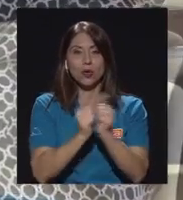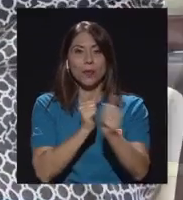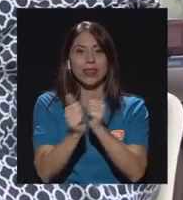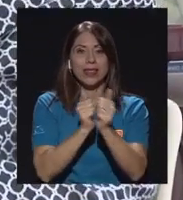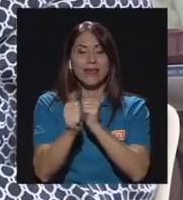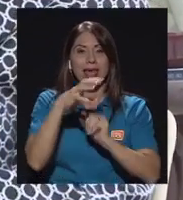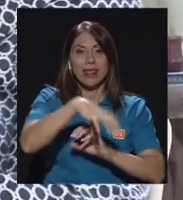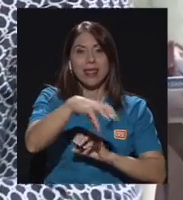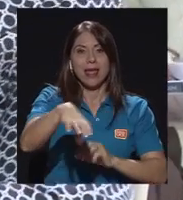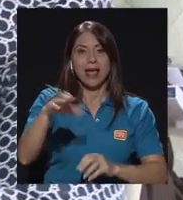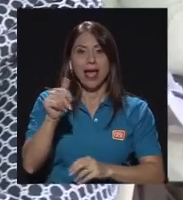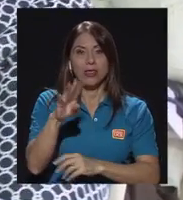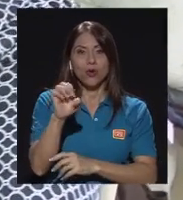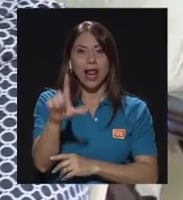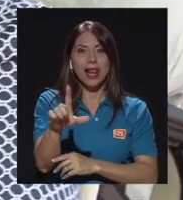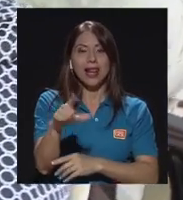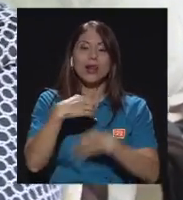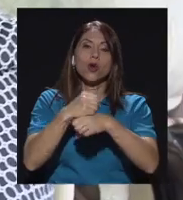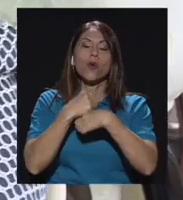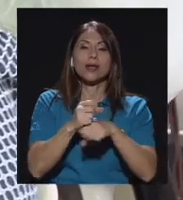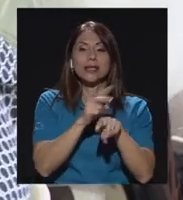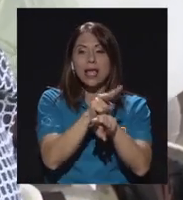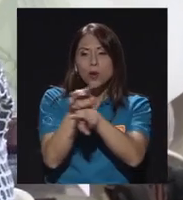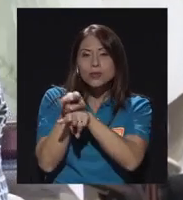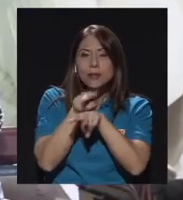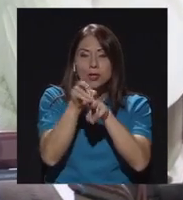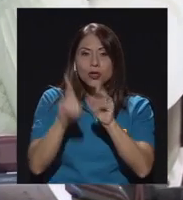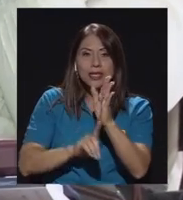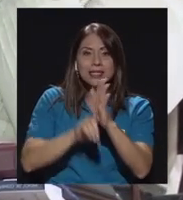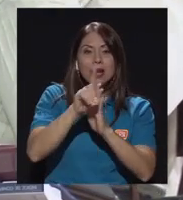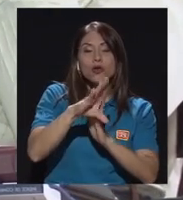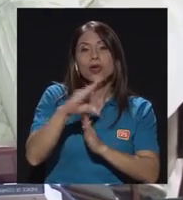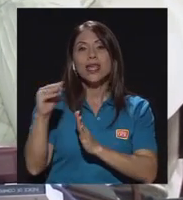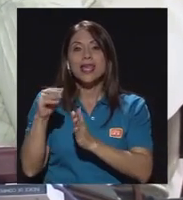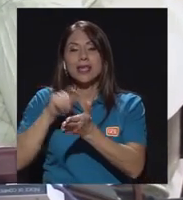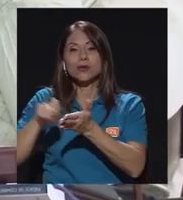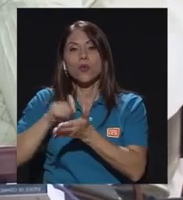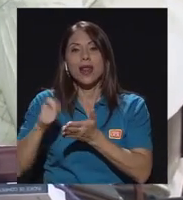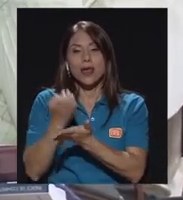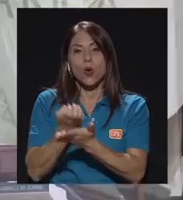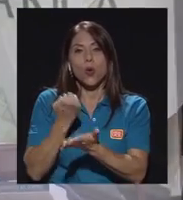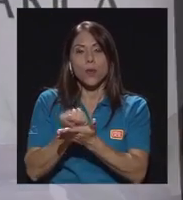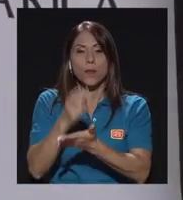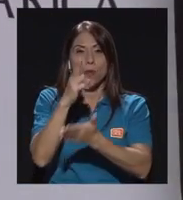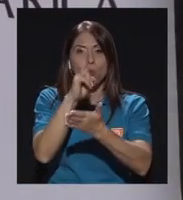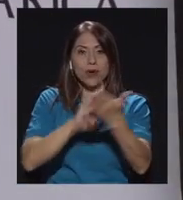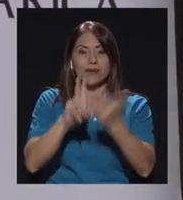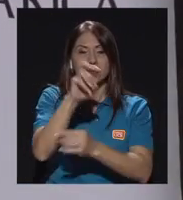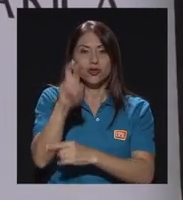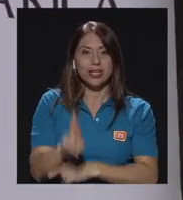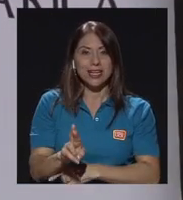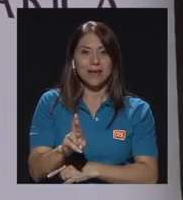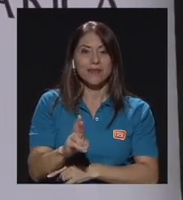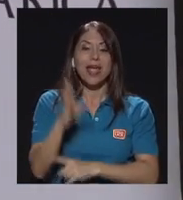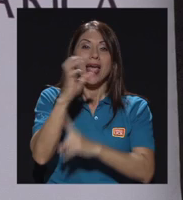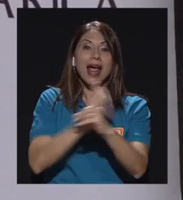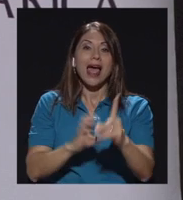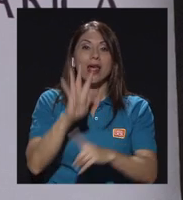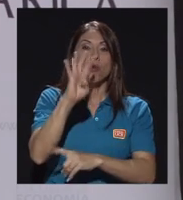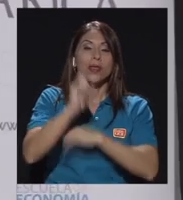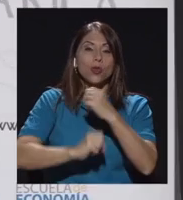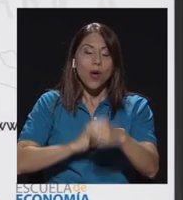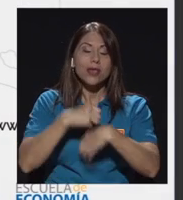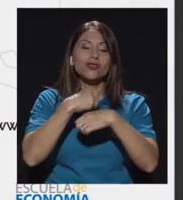Cantonal es realizado por el Observatorio del Desarrollo y la Escuela de Economía de la Universidad de Costa Rica y se presenta cada